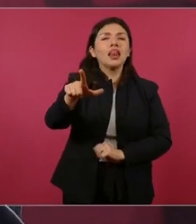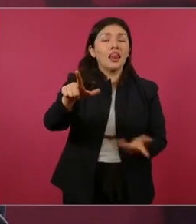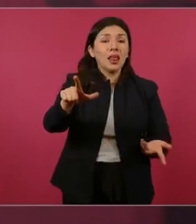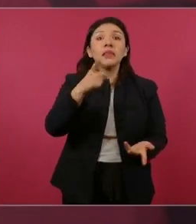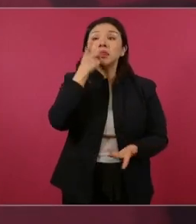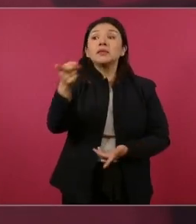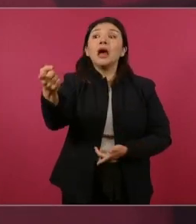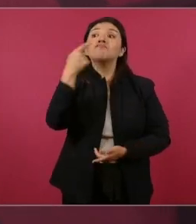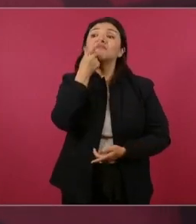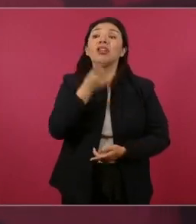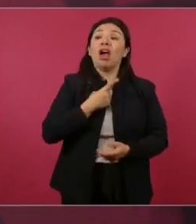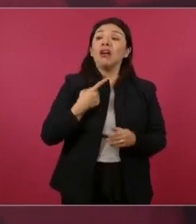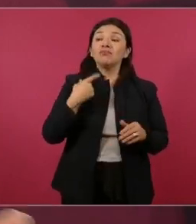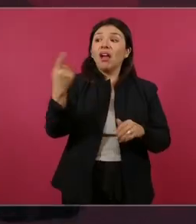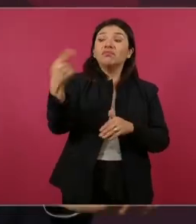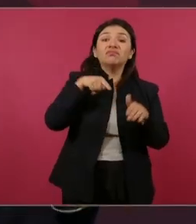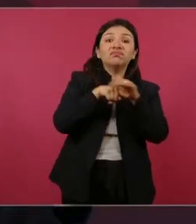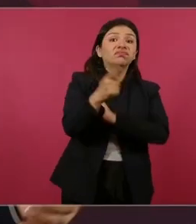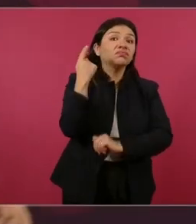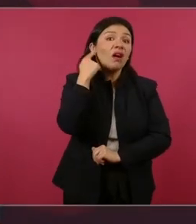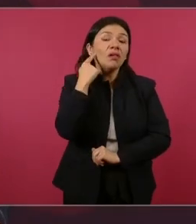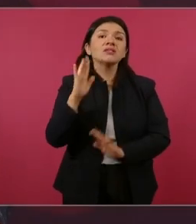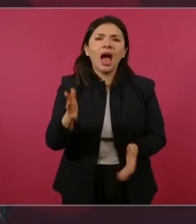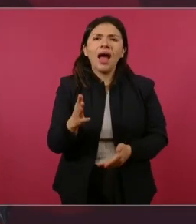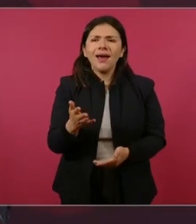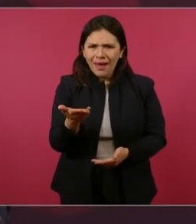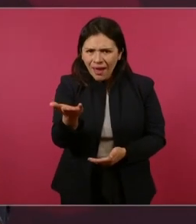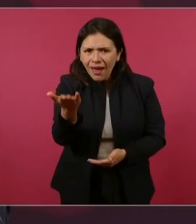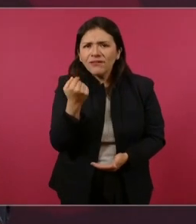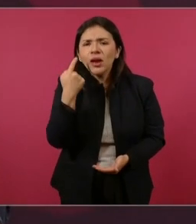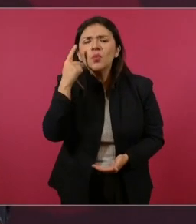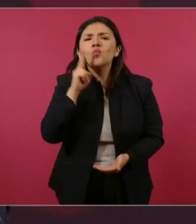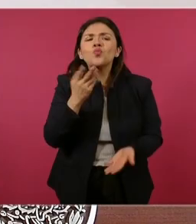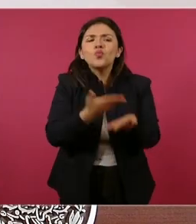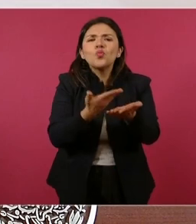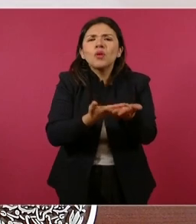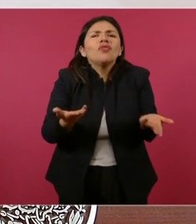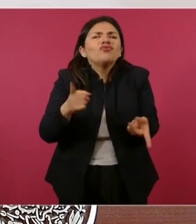mi fuentes. ¿Dónde están las pruebas?